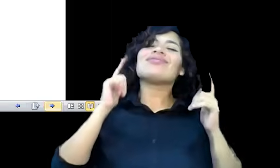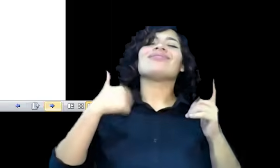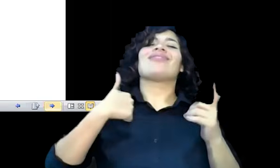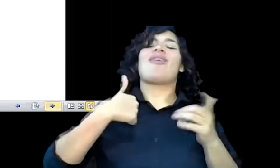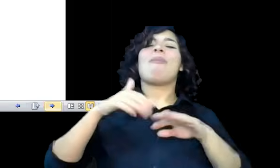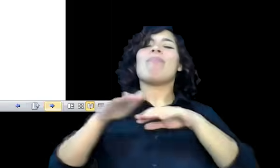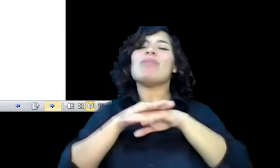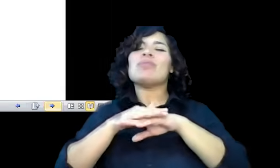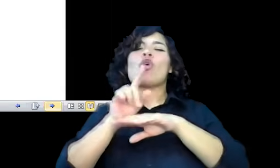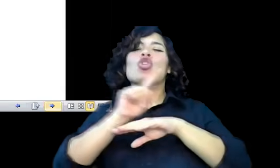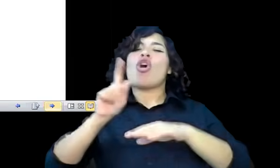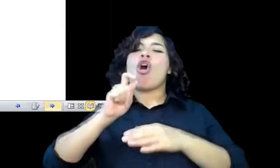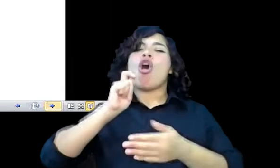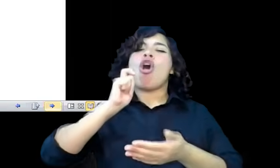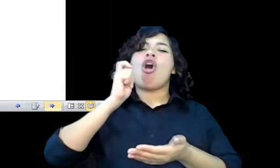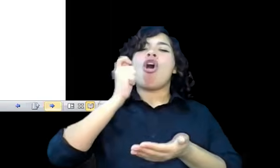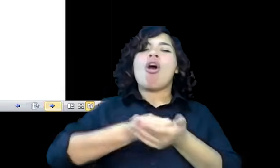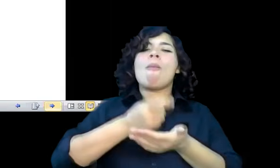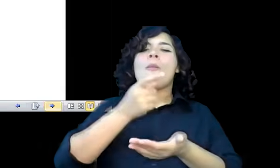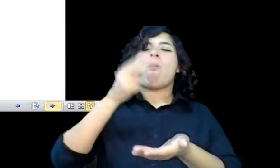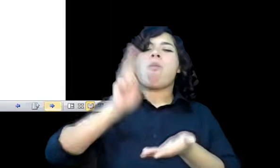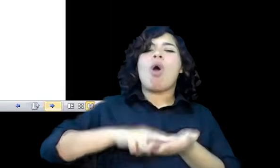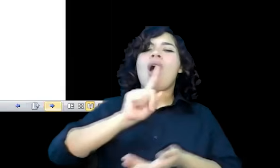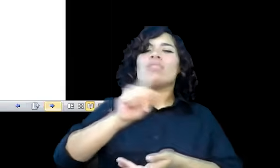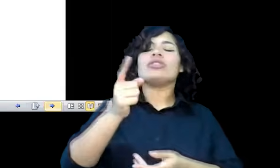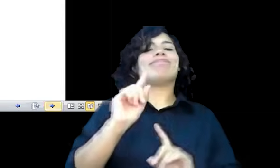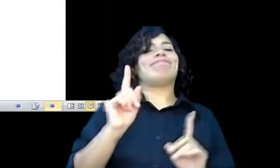a tributar a una alícuota plana del